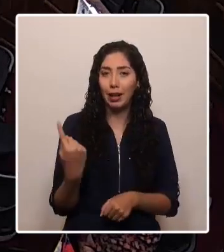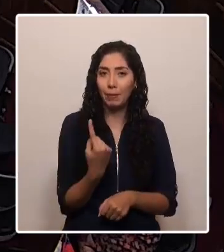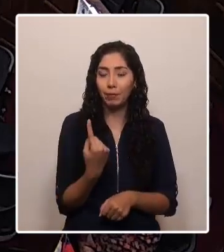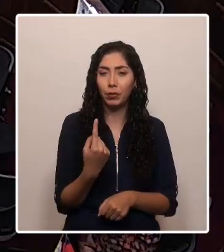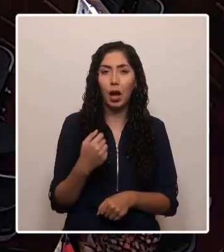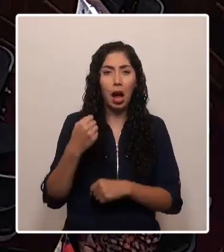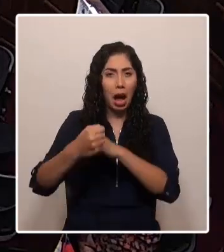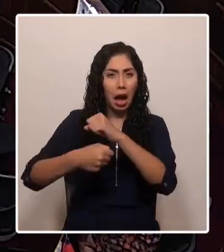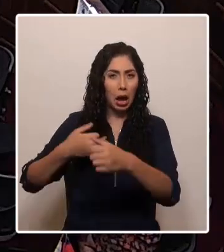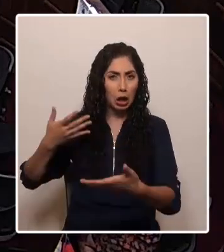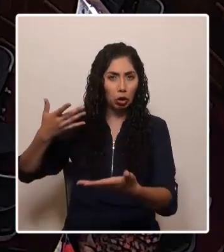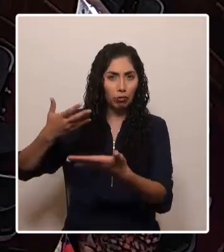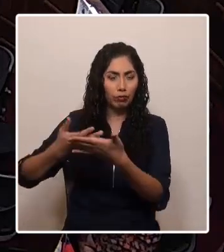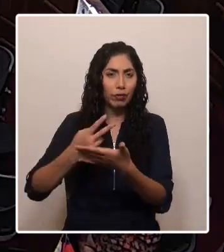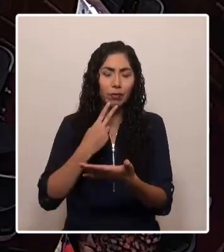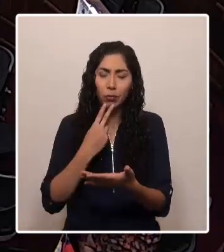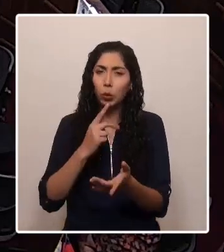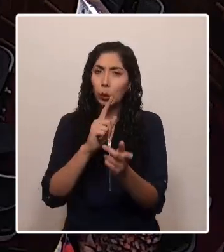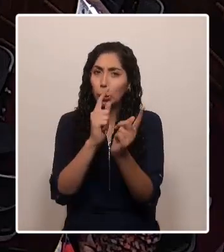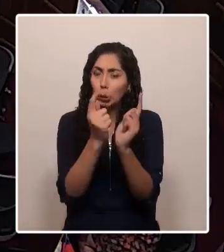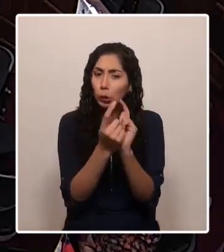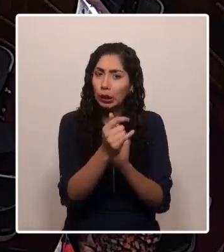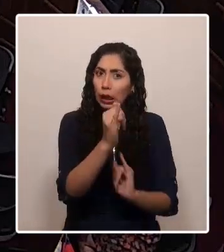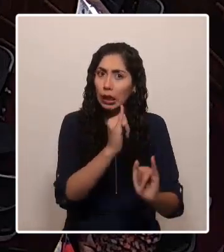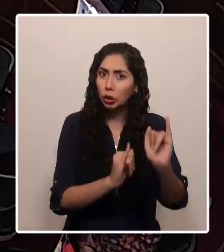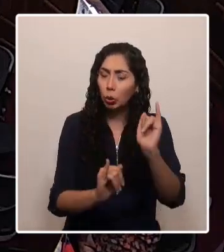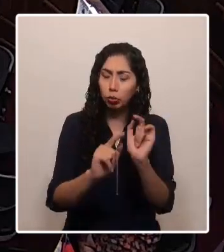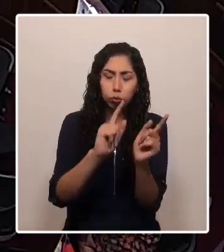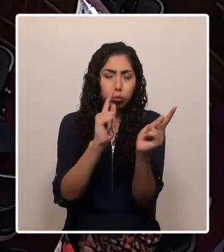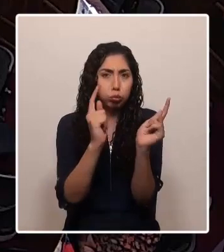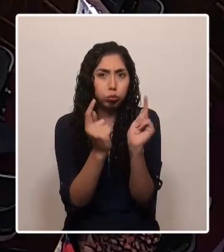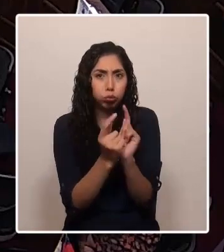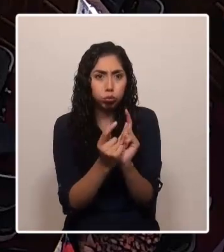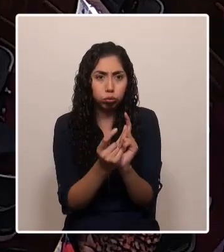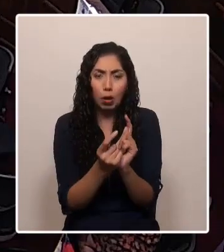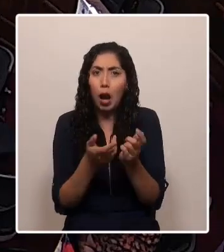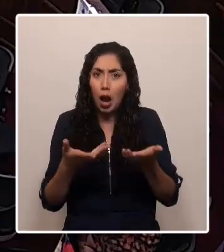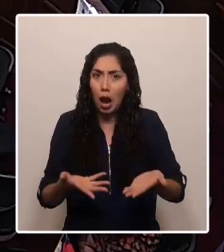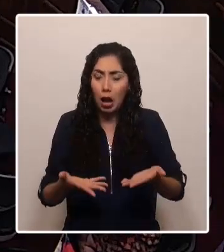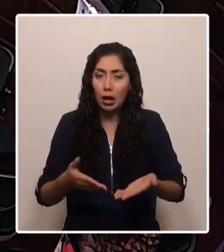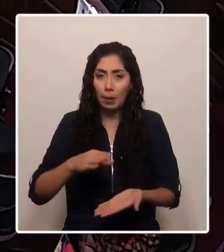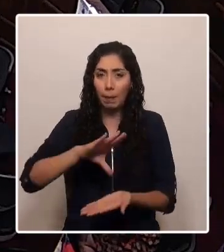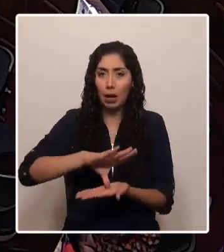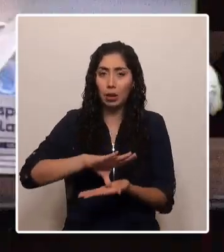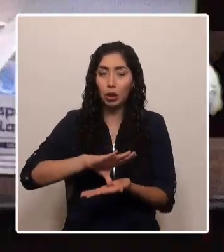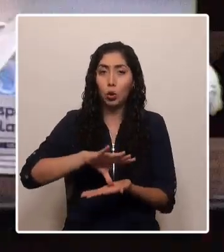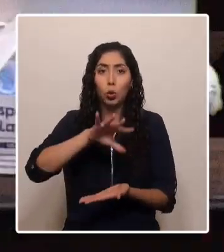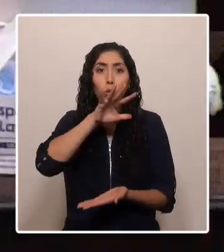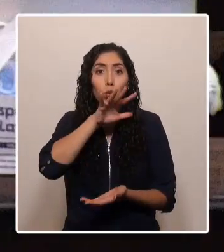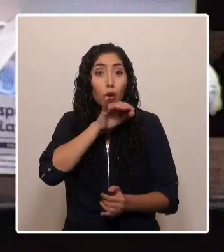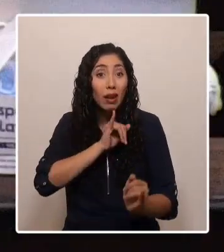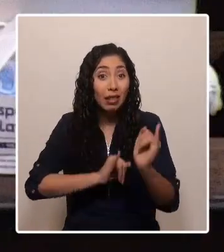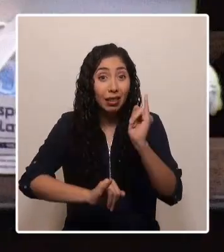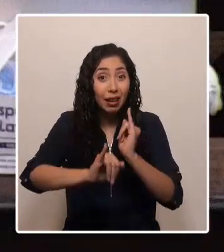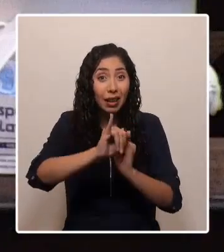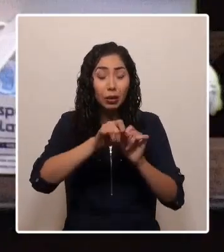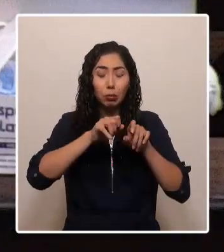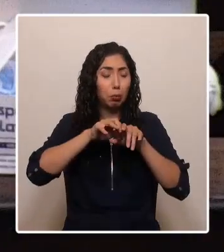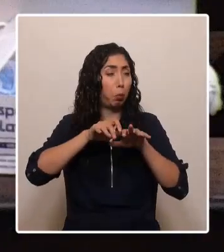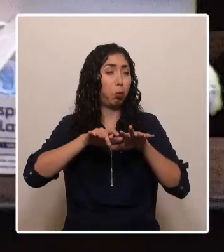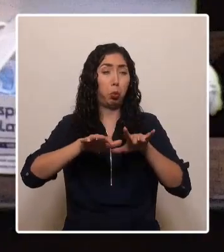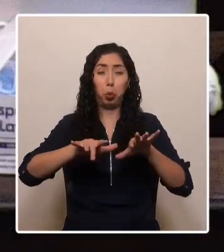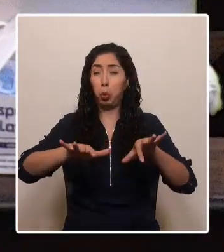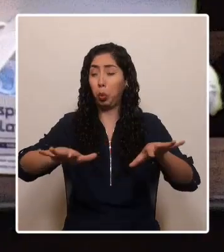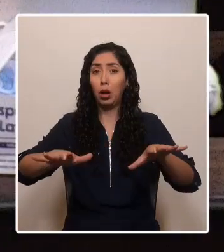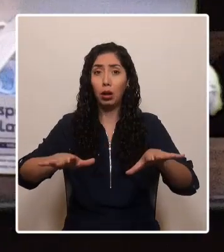vivimos una transformación digital que cada vez está más presente en el país. El uso de Internet se ha masificado a tal punto que hoy tiene un